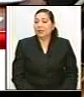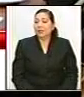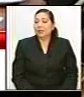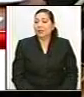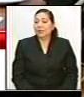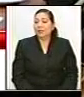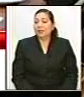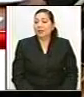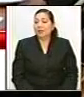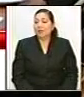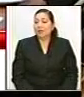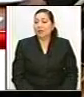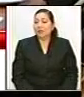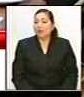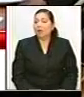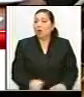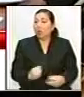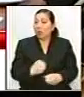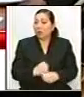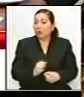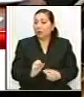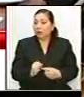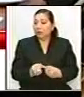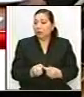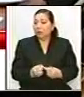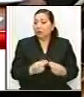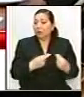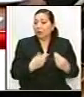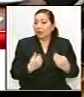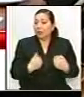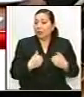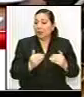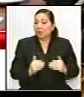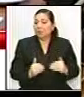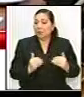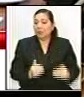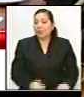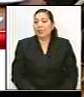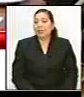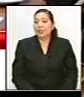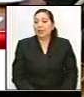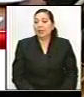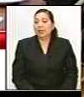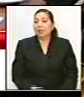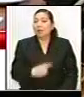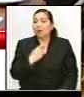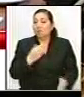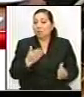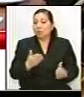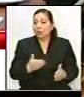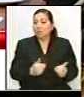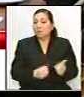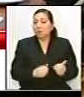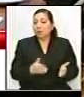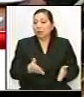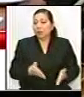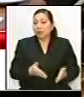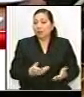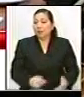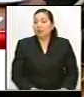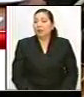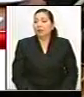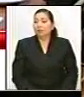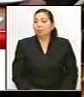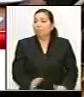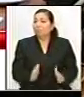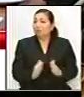que sirve para reuniones sociales, para un compromiso que tenga el adulto mayor, y velatorio, para que mis hermanos que están velando encima de las piedritas,